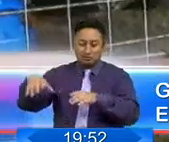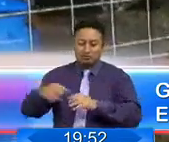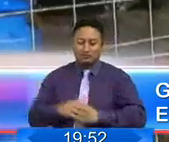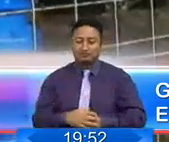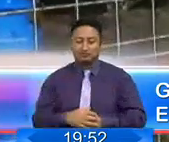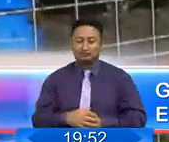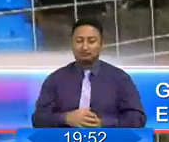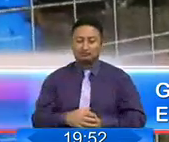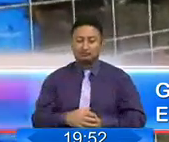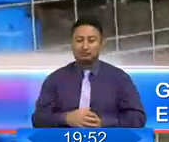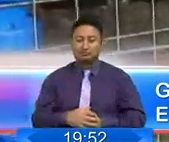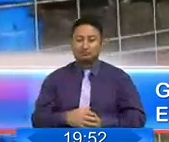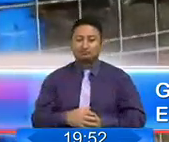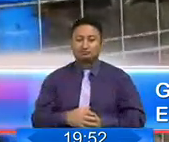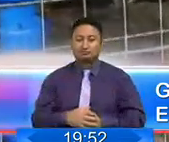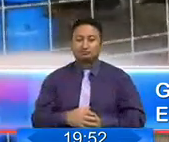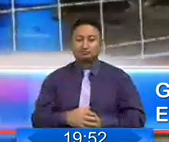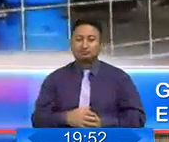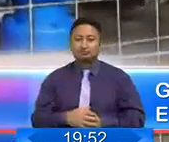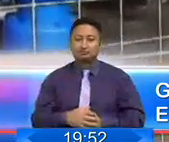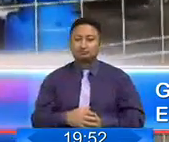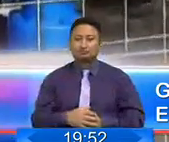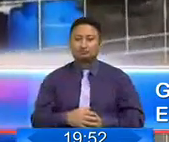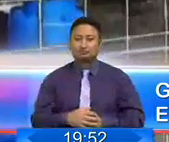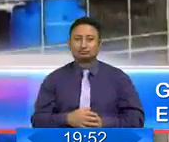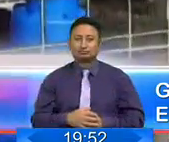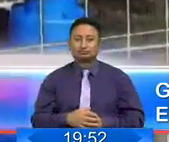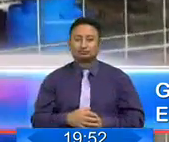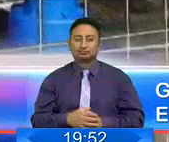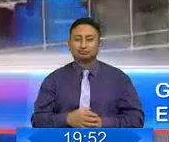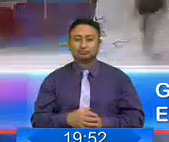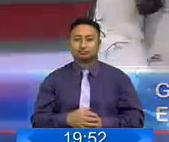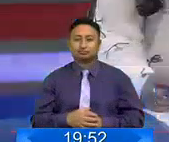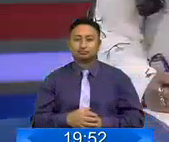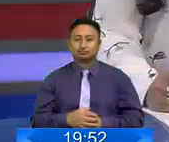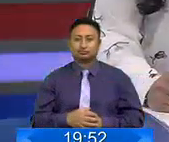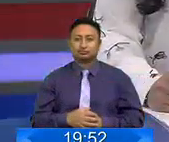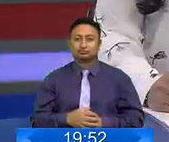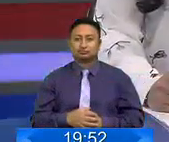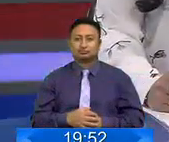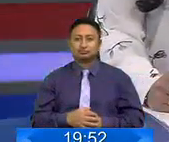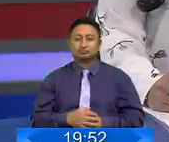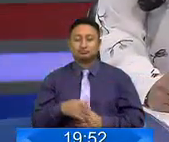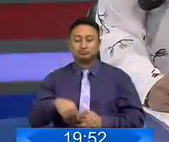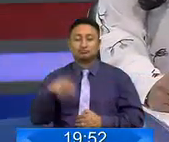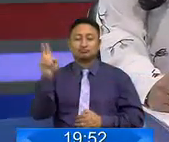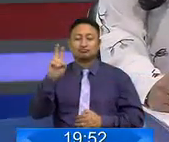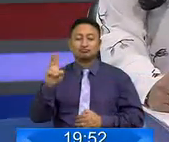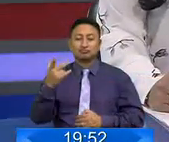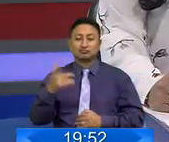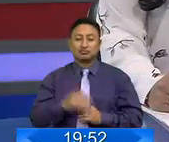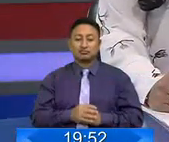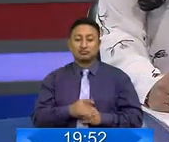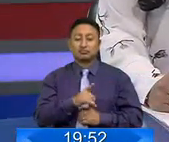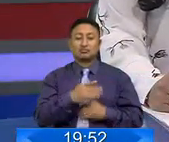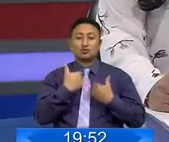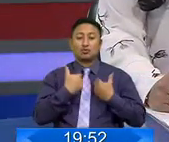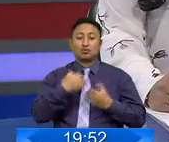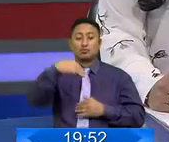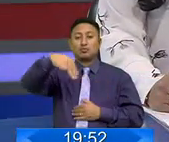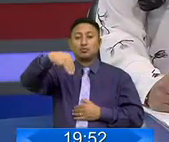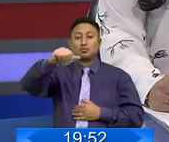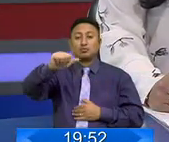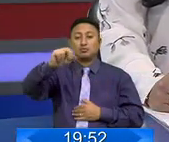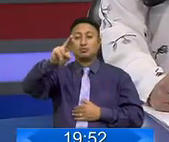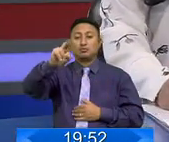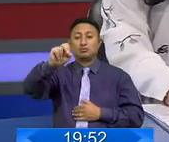y negocios de ese sector, informó Charlie Pisa. Este viernes fueron cremados los restos de Manuel Vela,